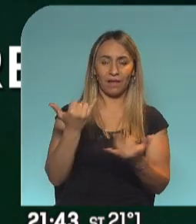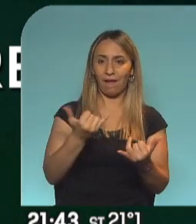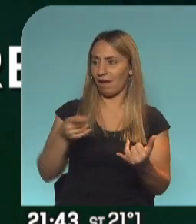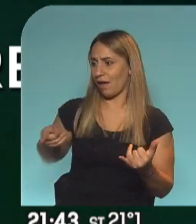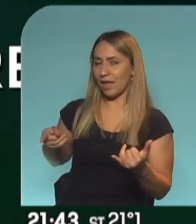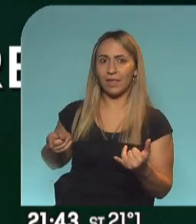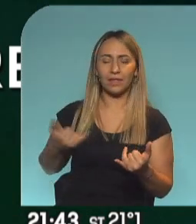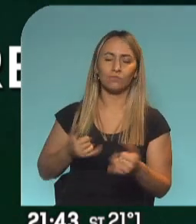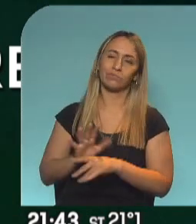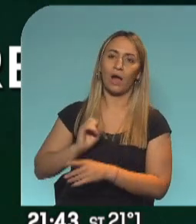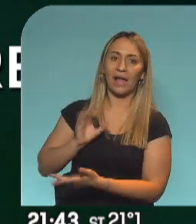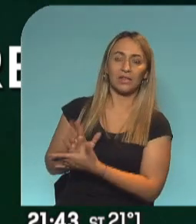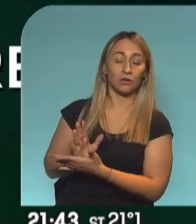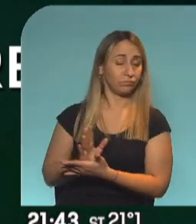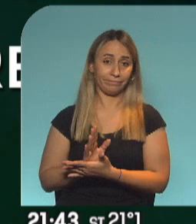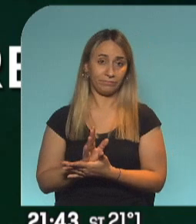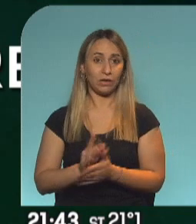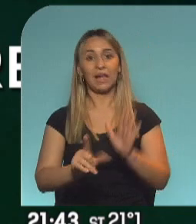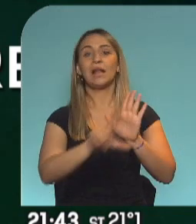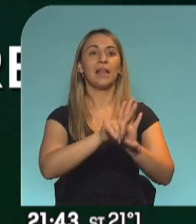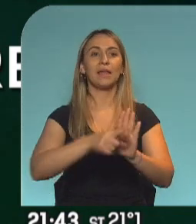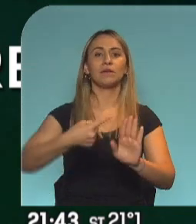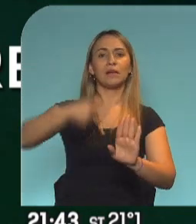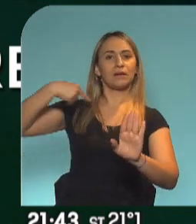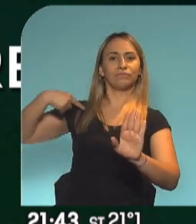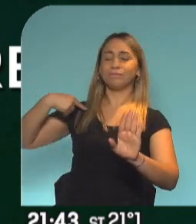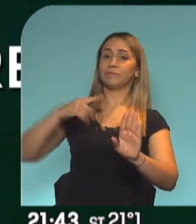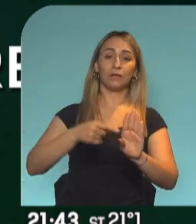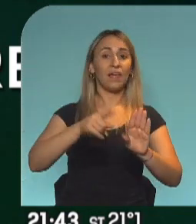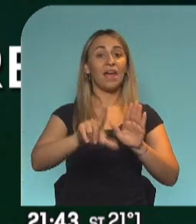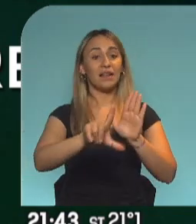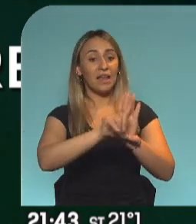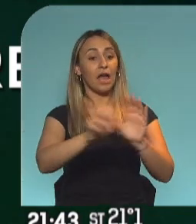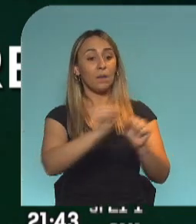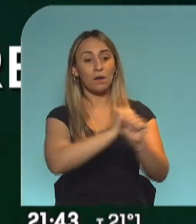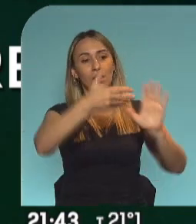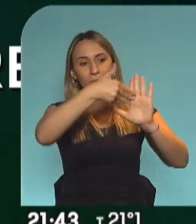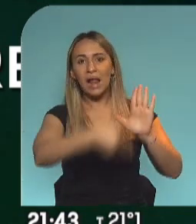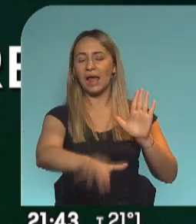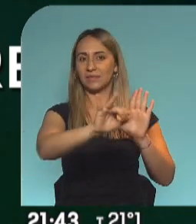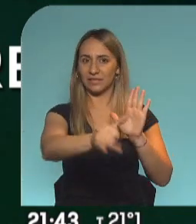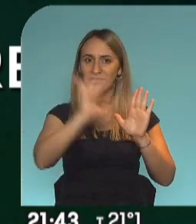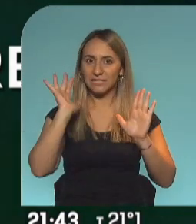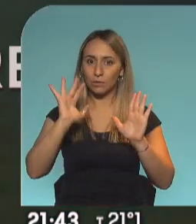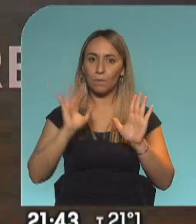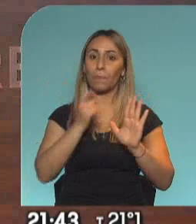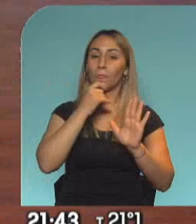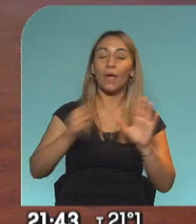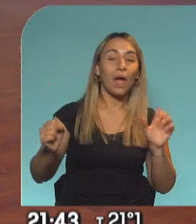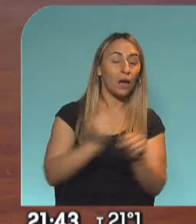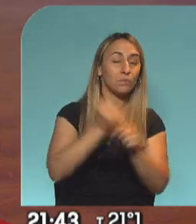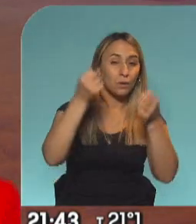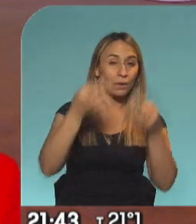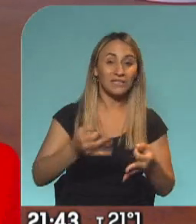principio retroactivo, la ley no se aplica para atrás. Y aún cuando se aplicara para atrás, por aplicación del principio de la ley más benigna, si